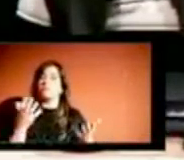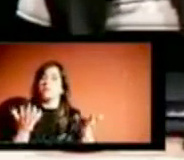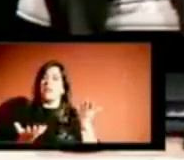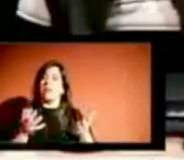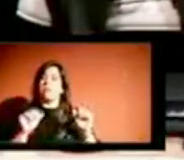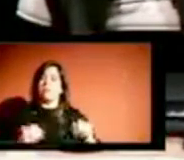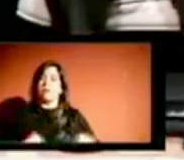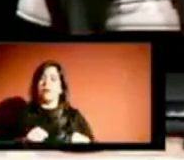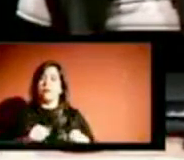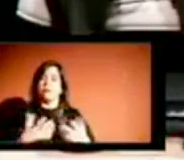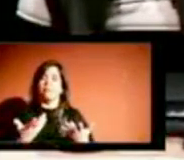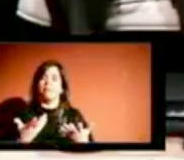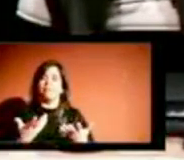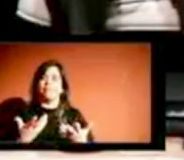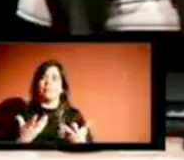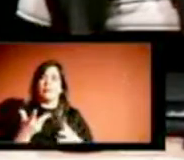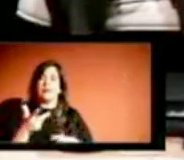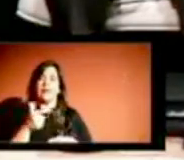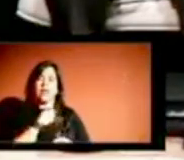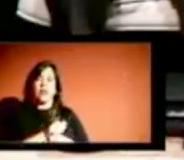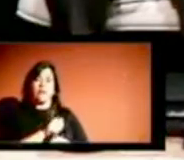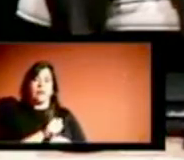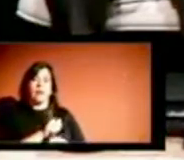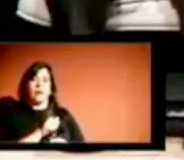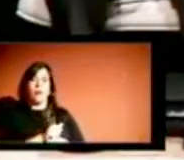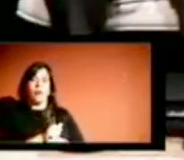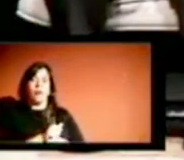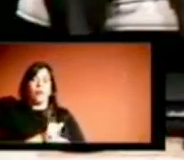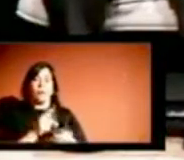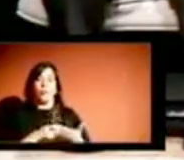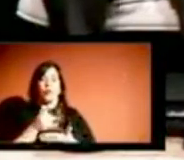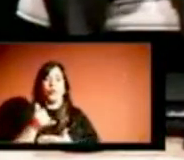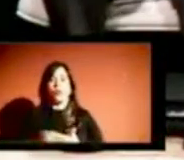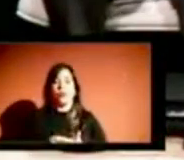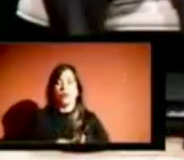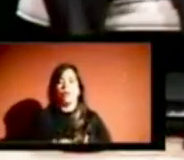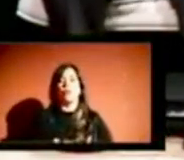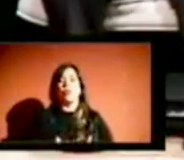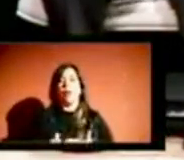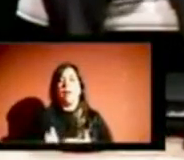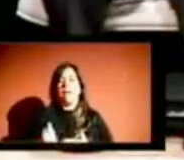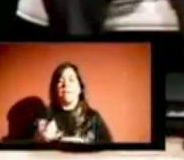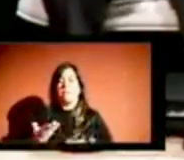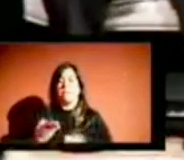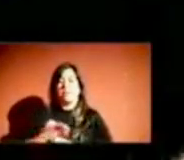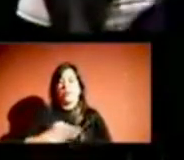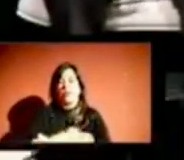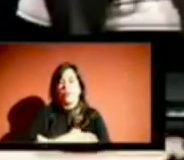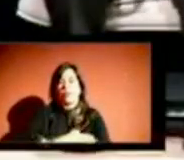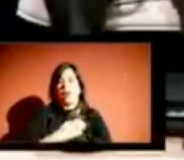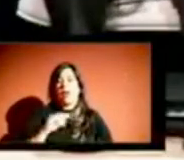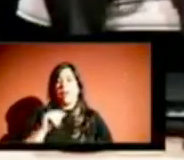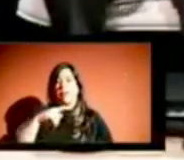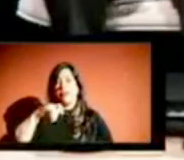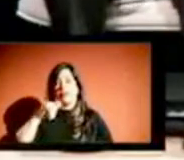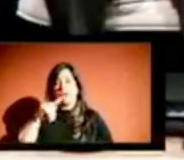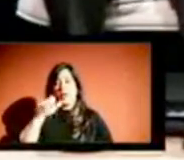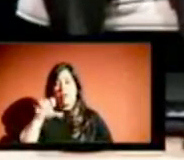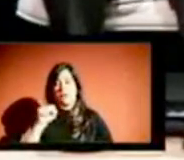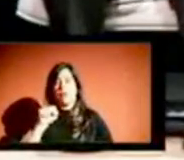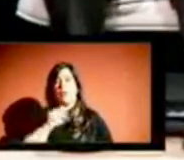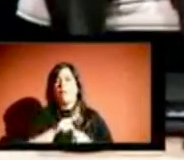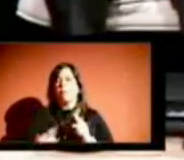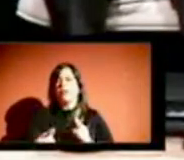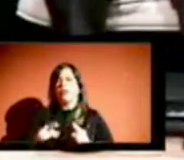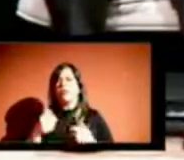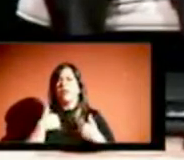posibles obras de obras y proyectos de mejoras capitales. Pero tenía